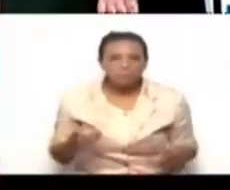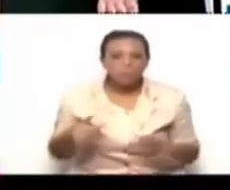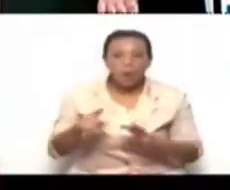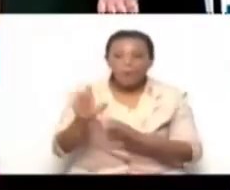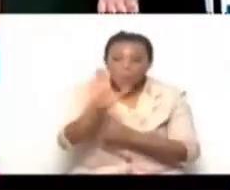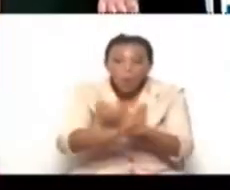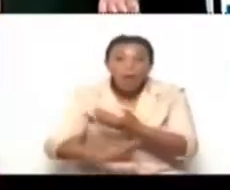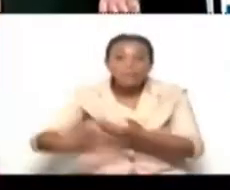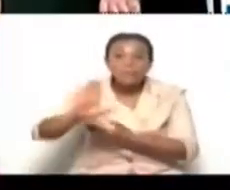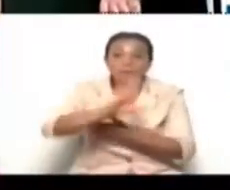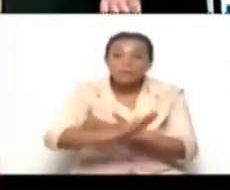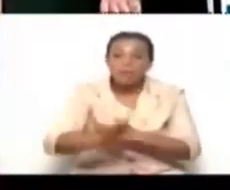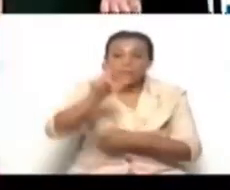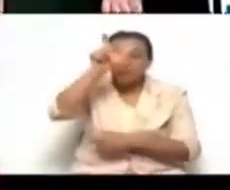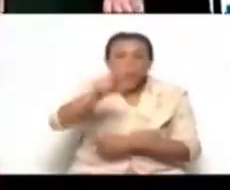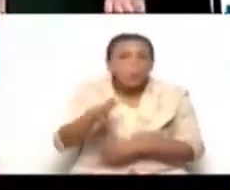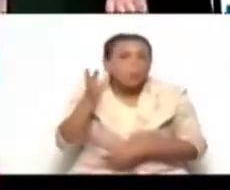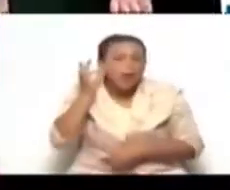protegida de Álvaro Uribe Vélez.